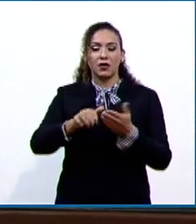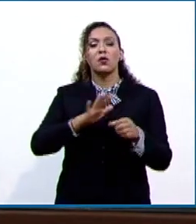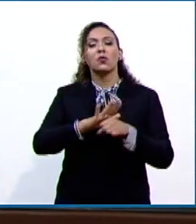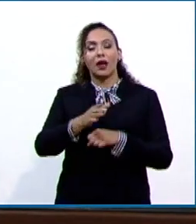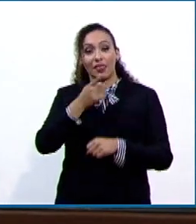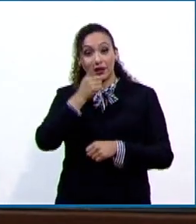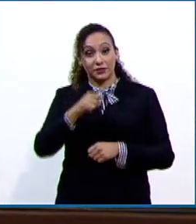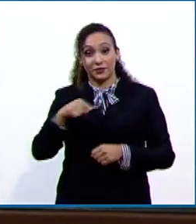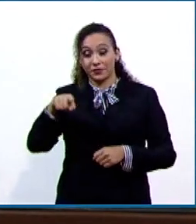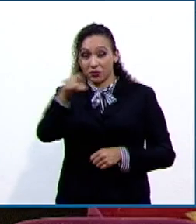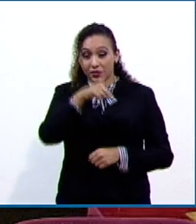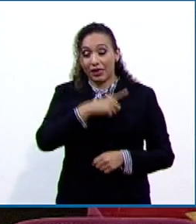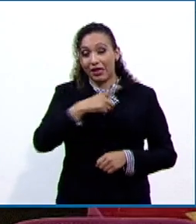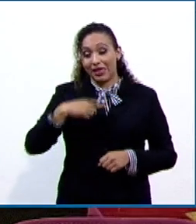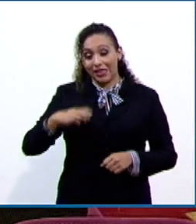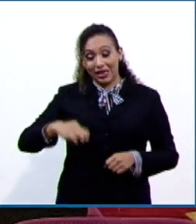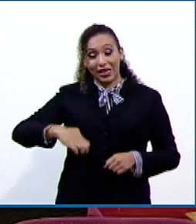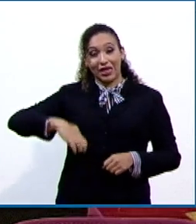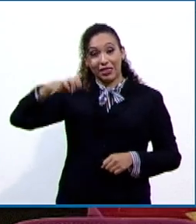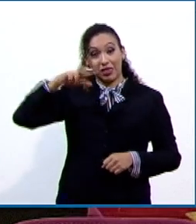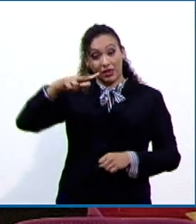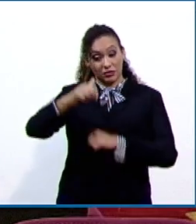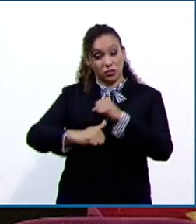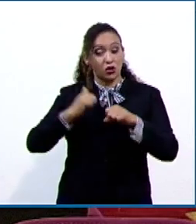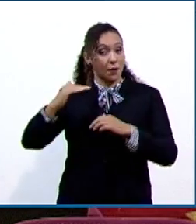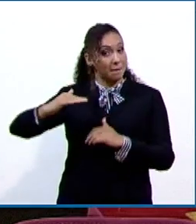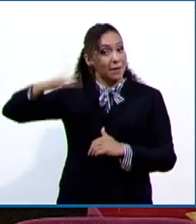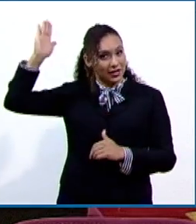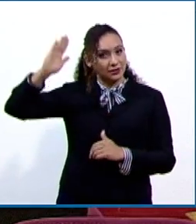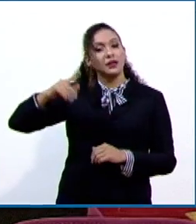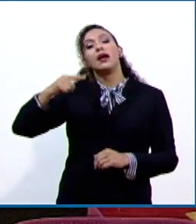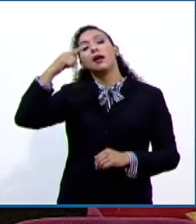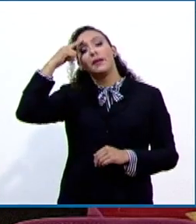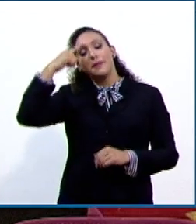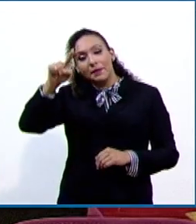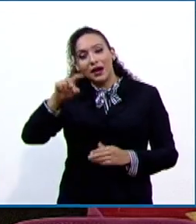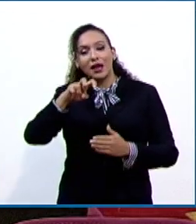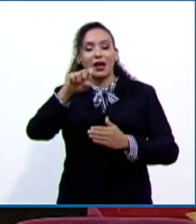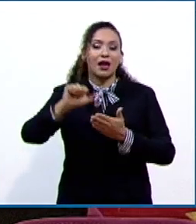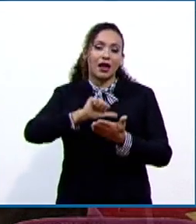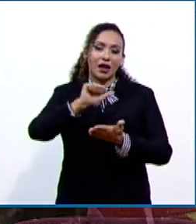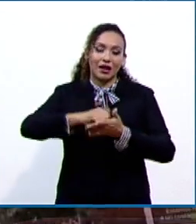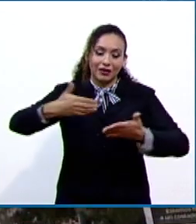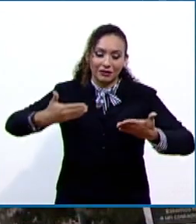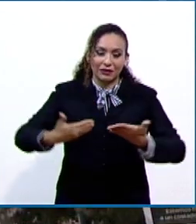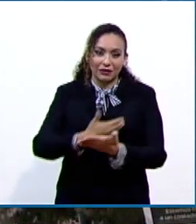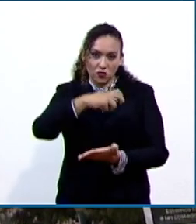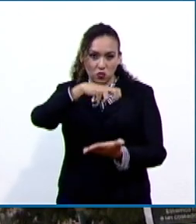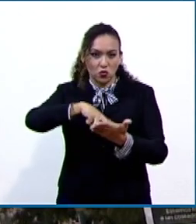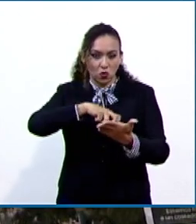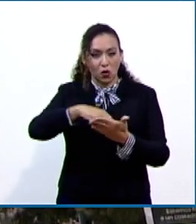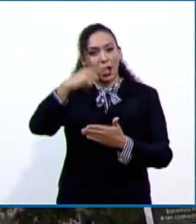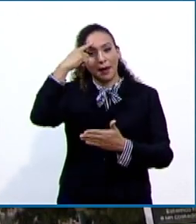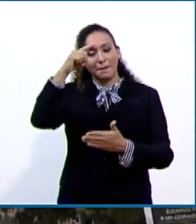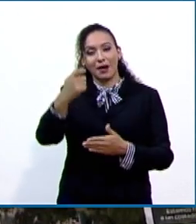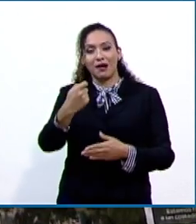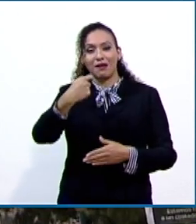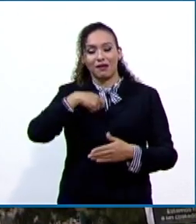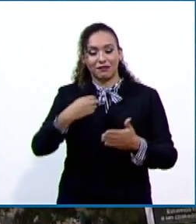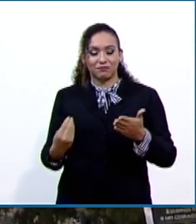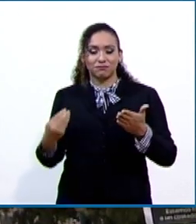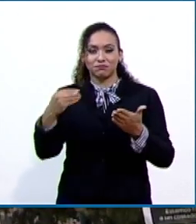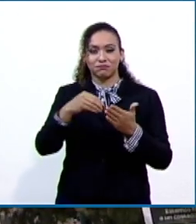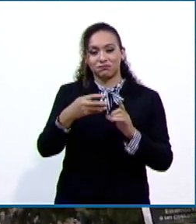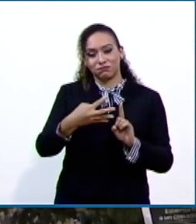ser mayor de edad como requisito para solicitar la rectificación del acta de nacimiento para el reconocimiento de la identidad